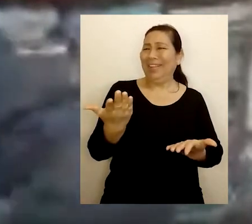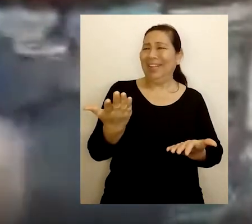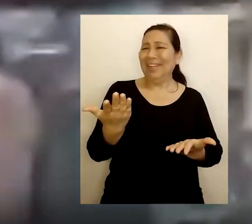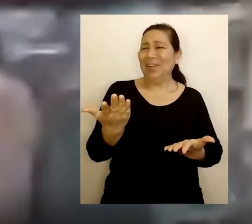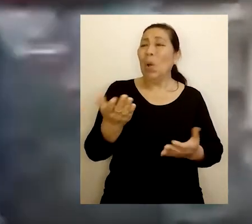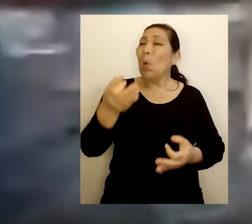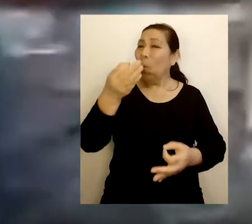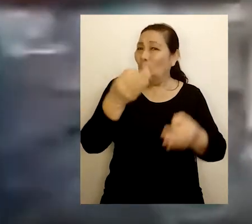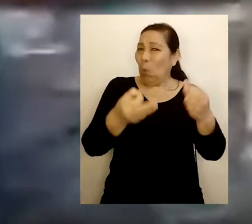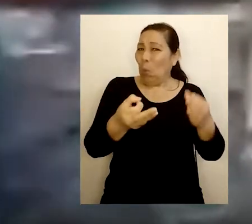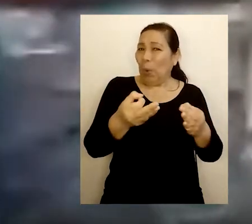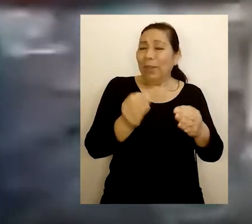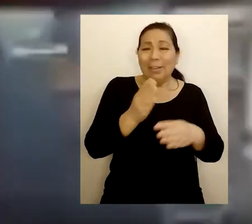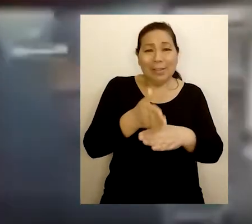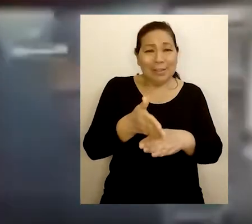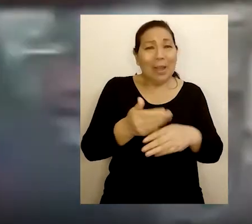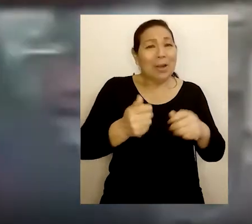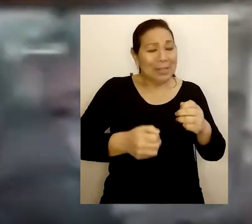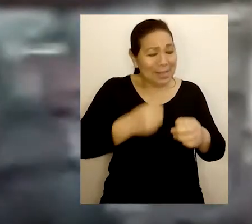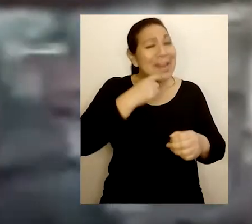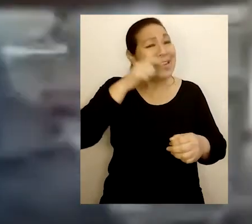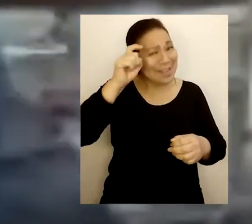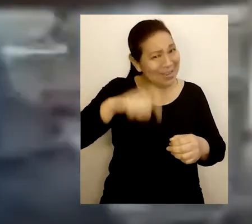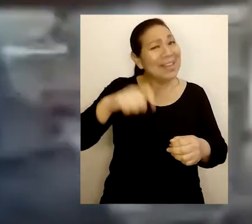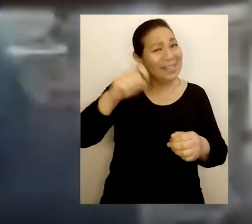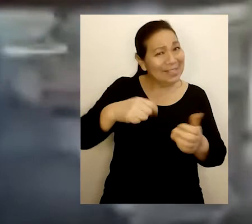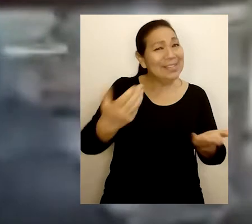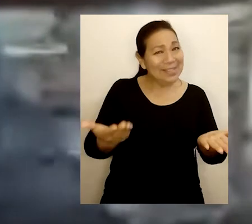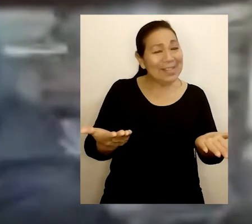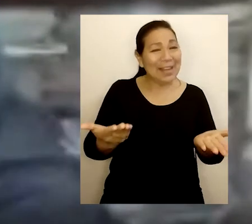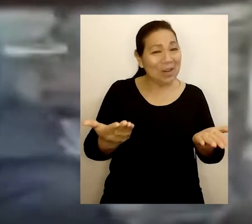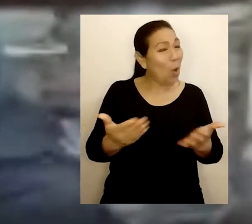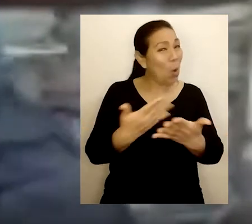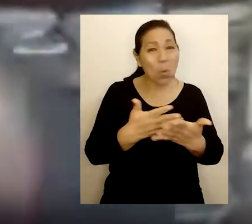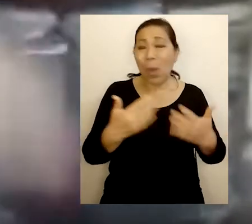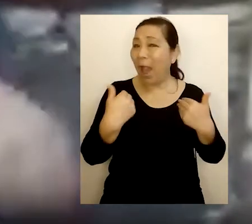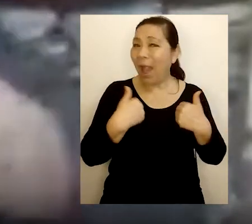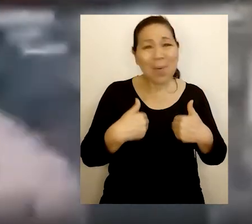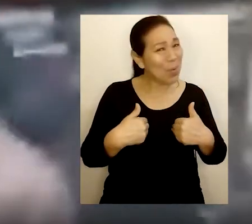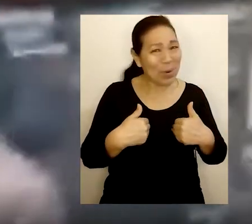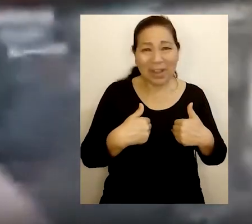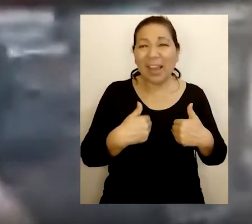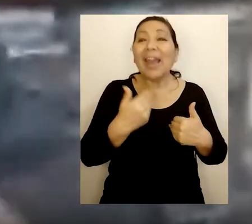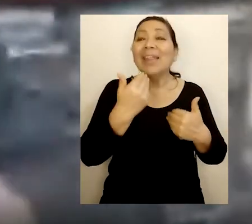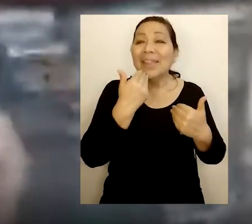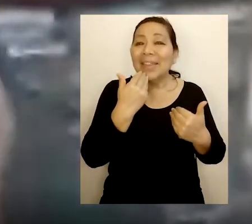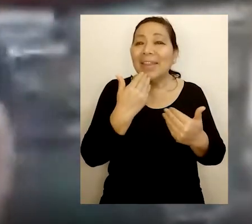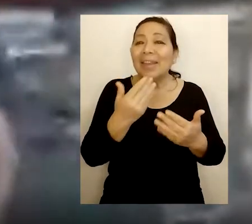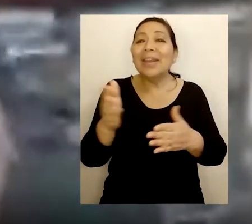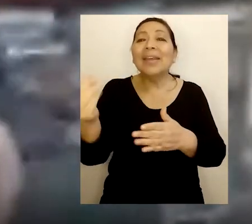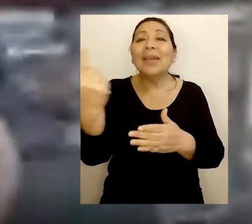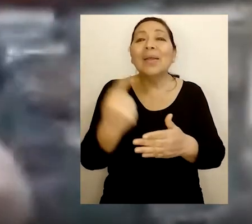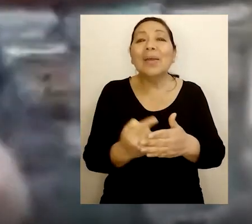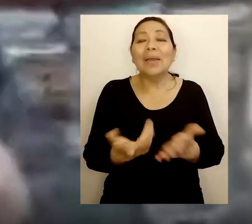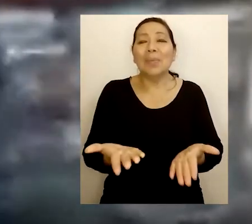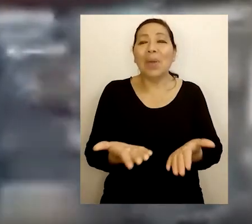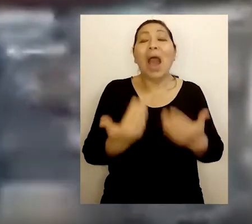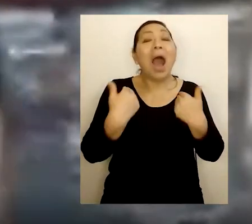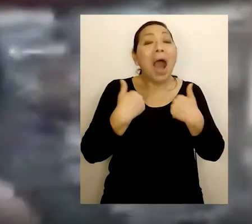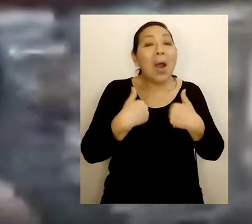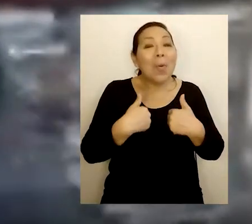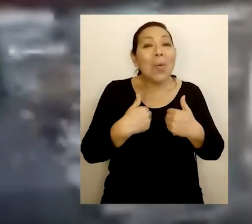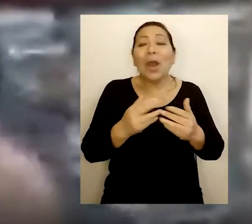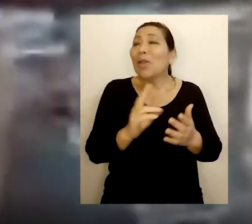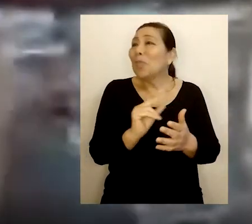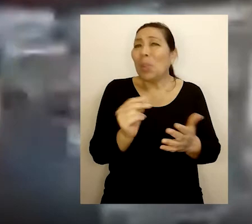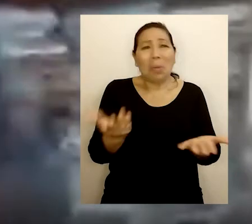un sentenciado asiste a la audiencia, necesariamente, si no hay su abogado de defensa, tiene que participar el abogado de